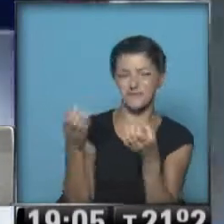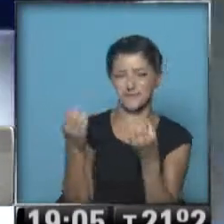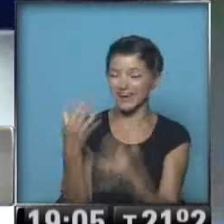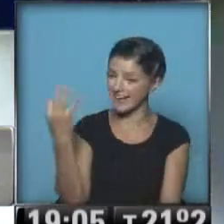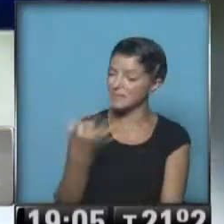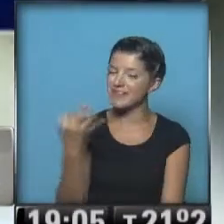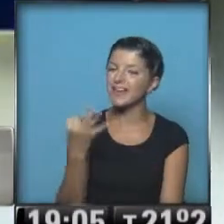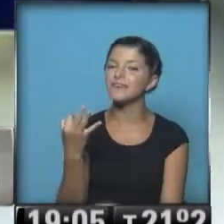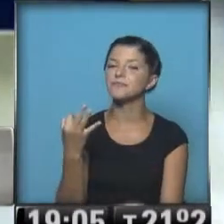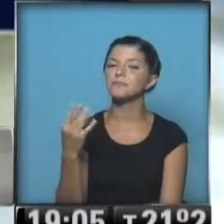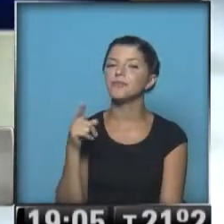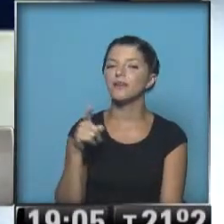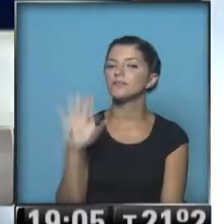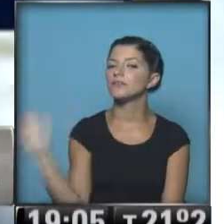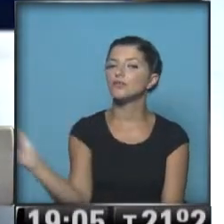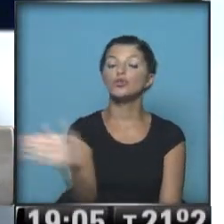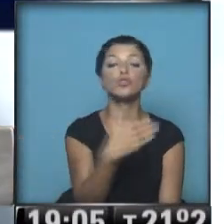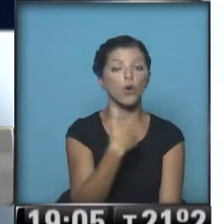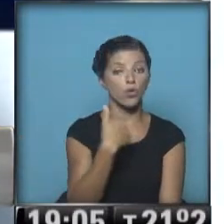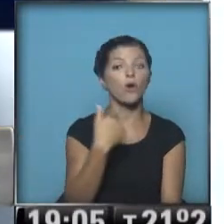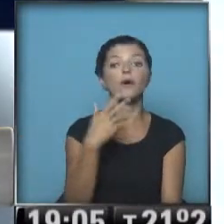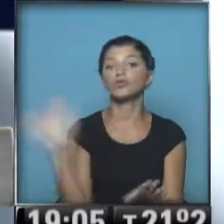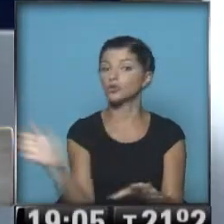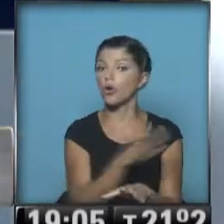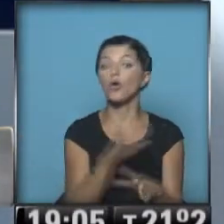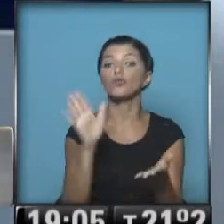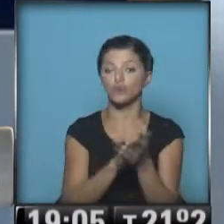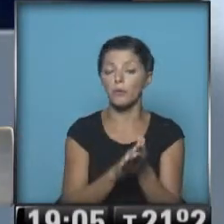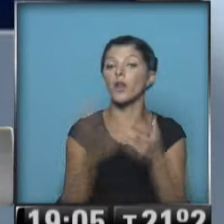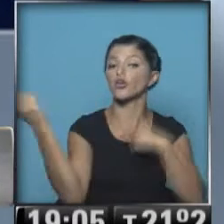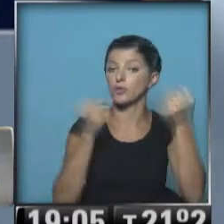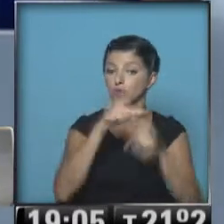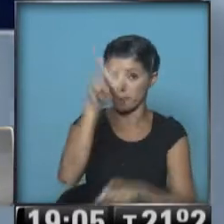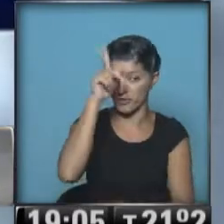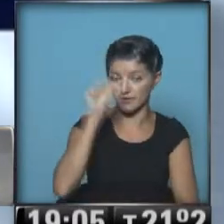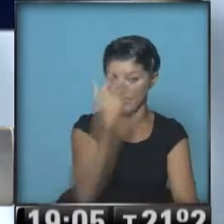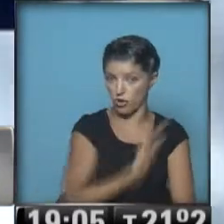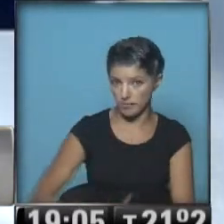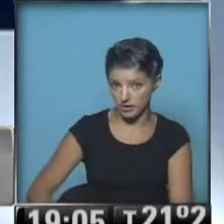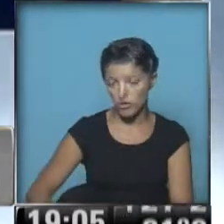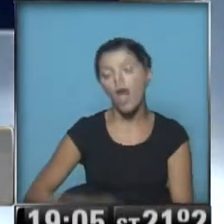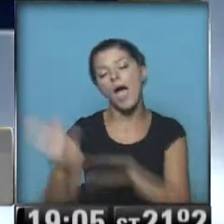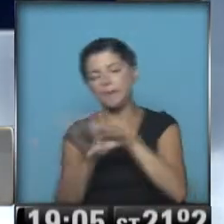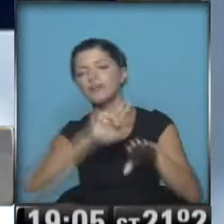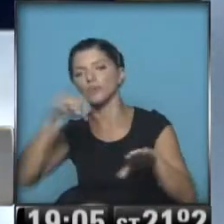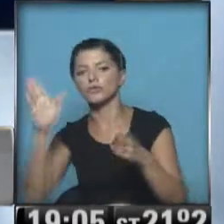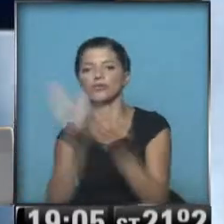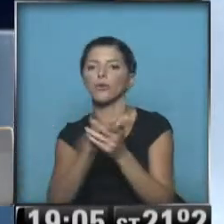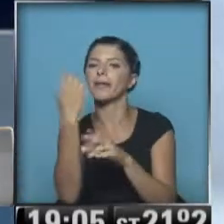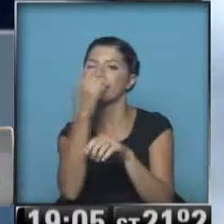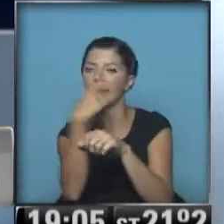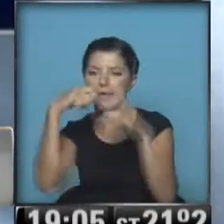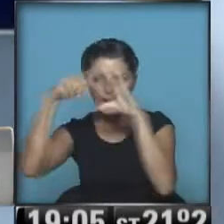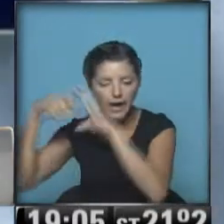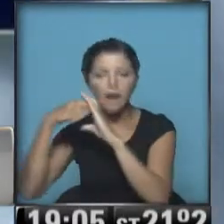verdad estamos renovando todo el parque automotor de la Policía Federal, más allá de todas las incorporaciones que hicimos en materia de cámaras, de